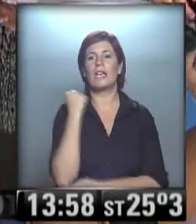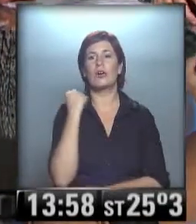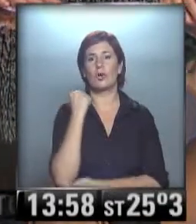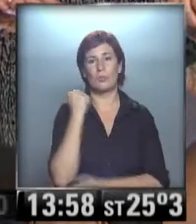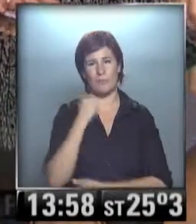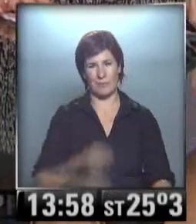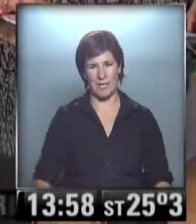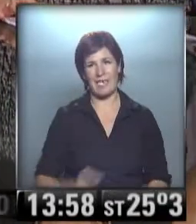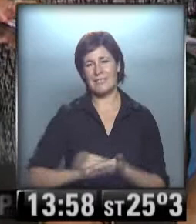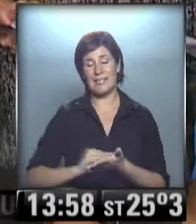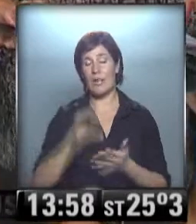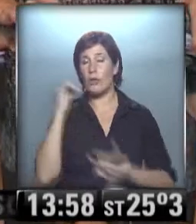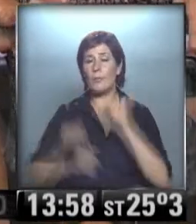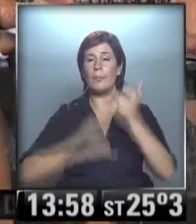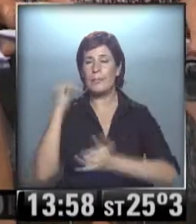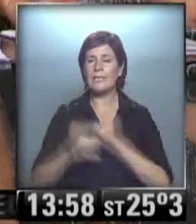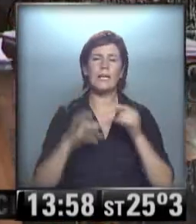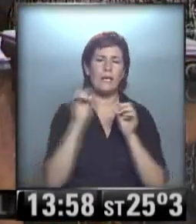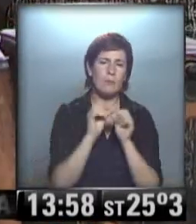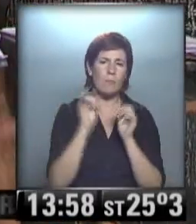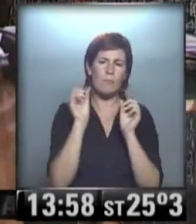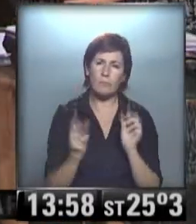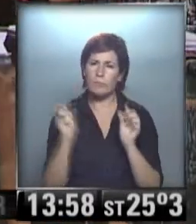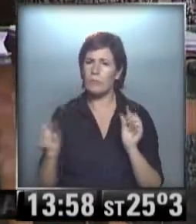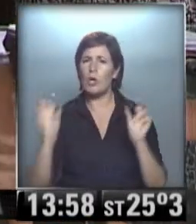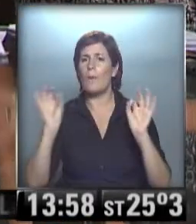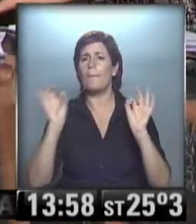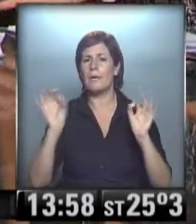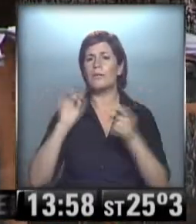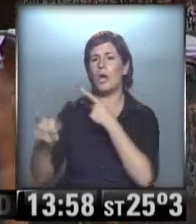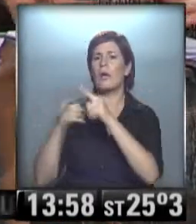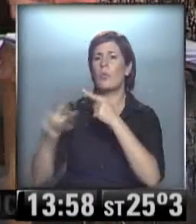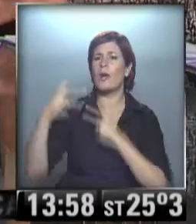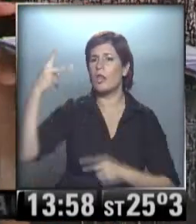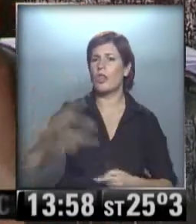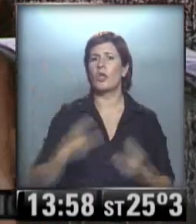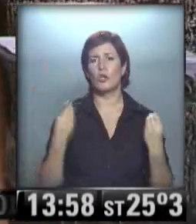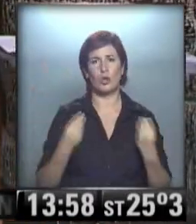Kicillof, explicándole a los senadores en detalle qué fue lo que se acordó entre Repsol e YPF de nuestro país.